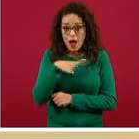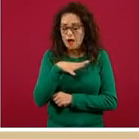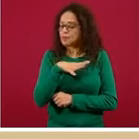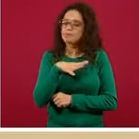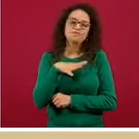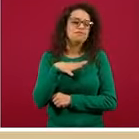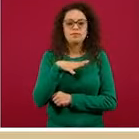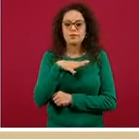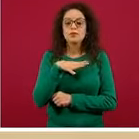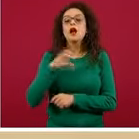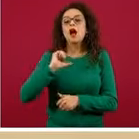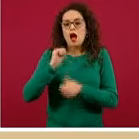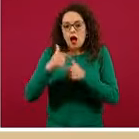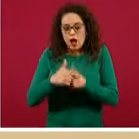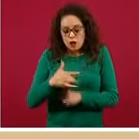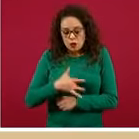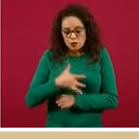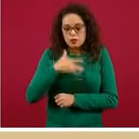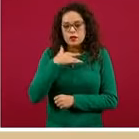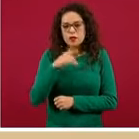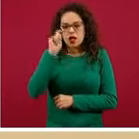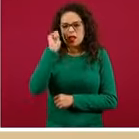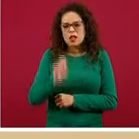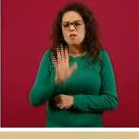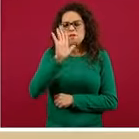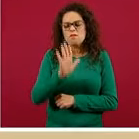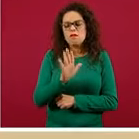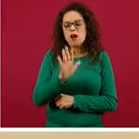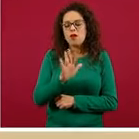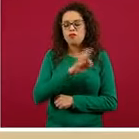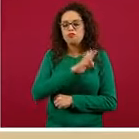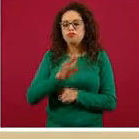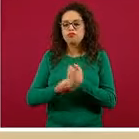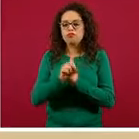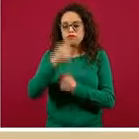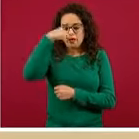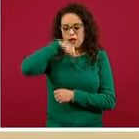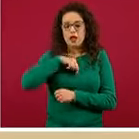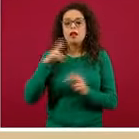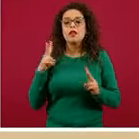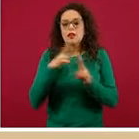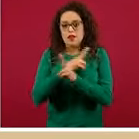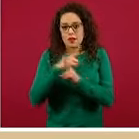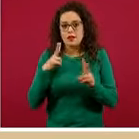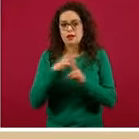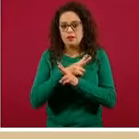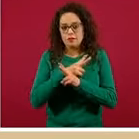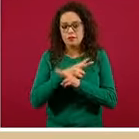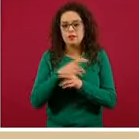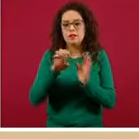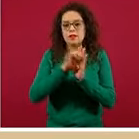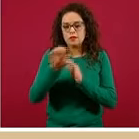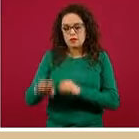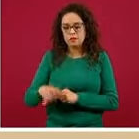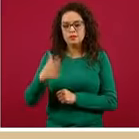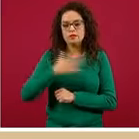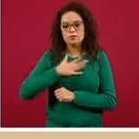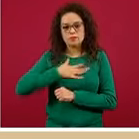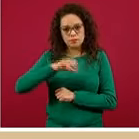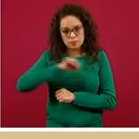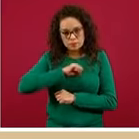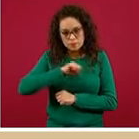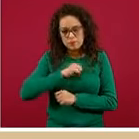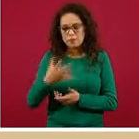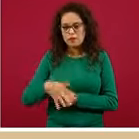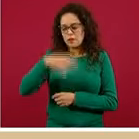signos y síntomas de una enfermedad respiratoria, digamos que tos, estornudos, dolor de garganta, dolor